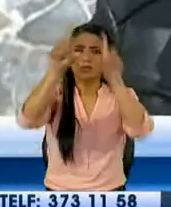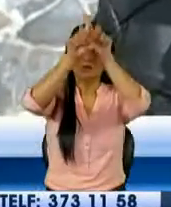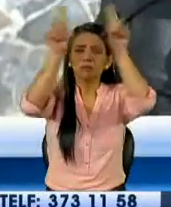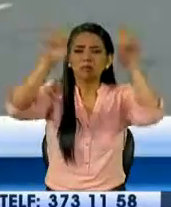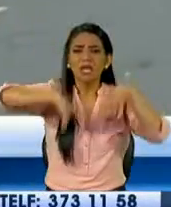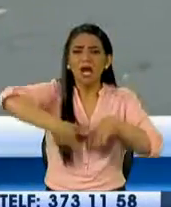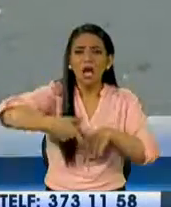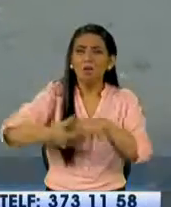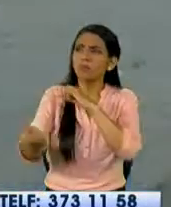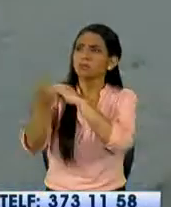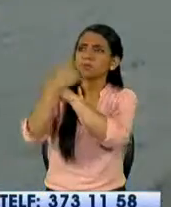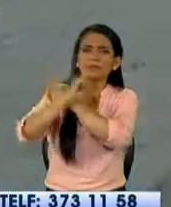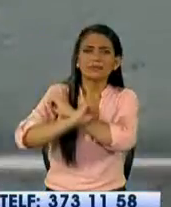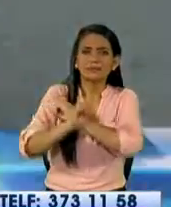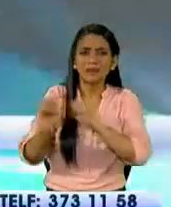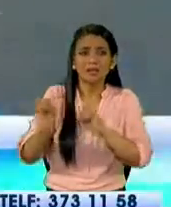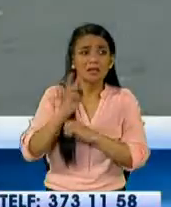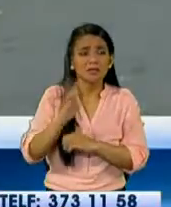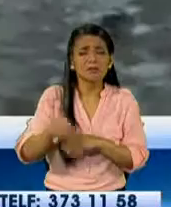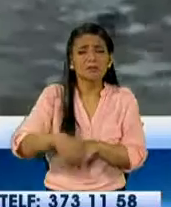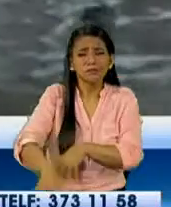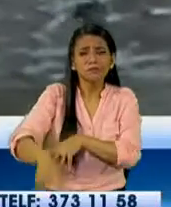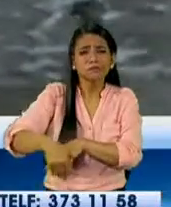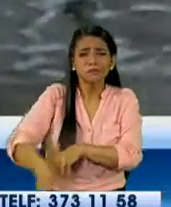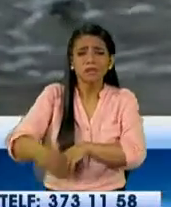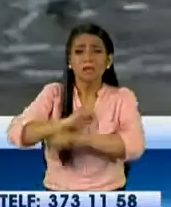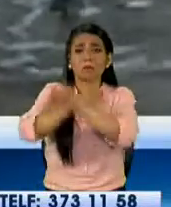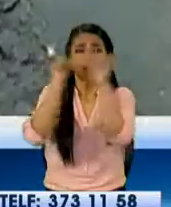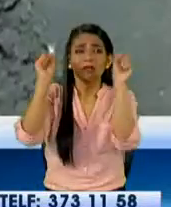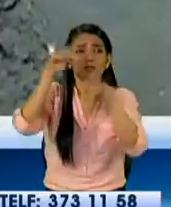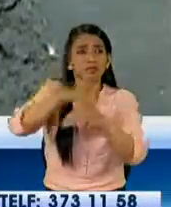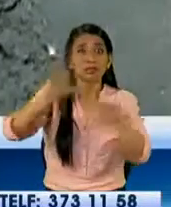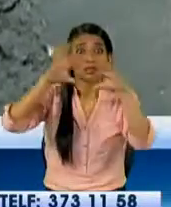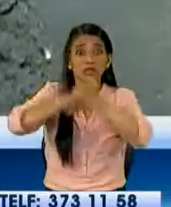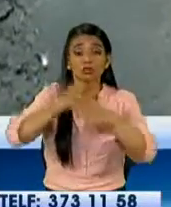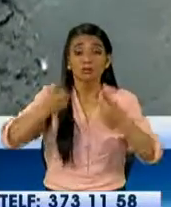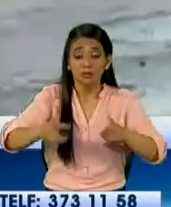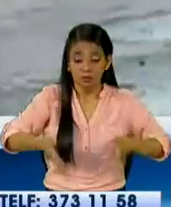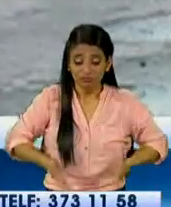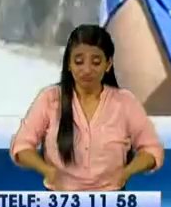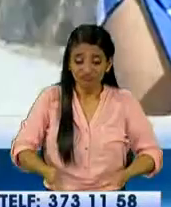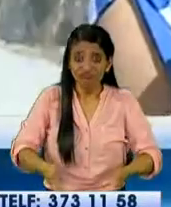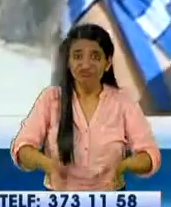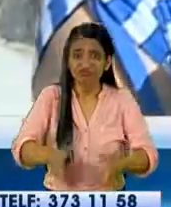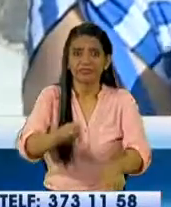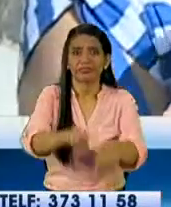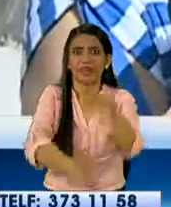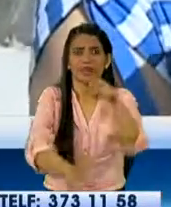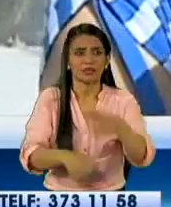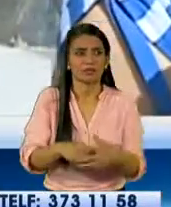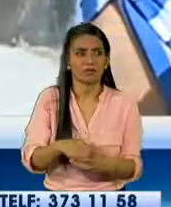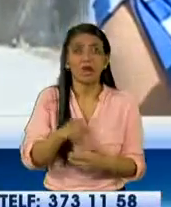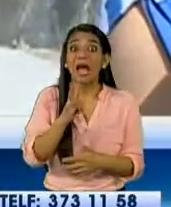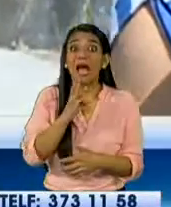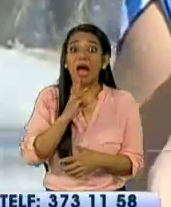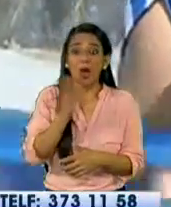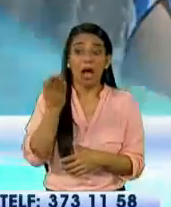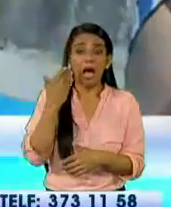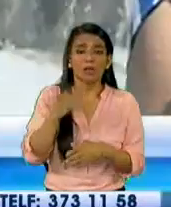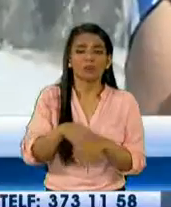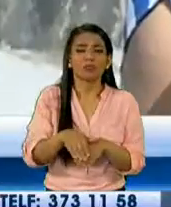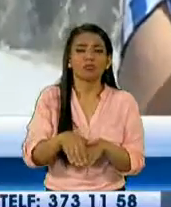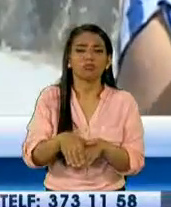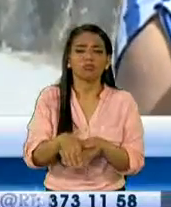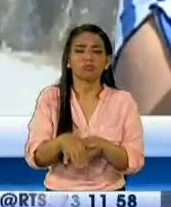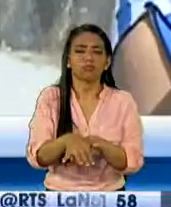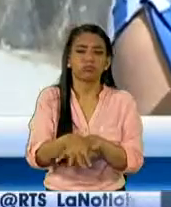caso. Decían que el agua corría día y noche, lo que incluso había provocado daños en el pavimento de la calle. Ya no corre agua como estaba corriendo y